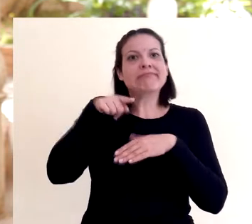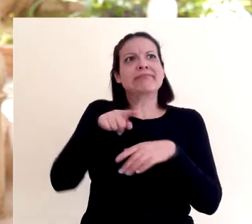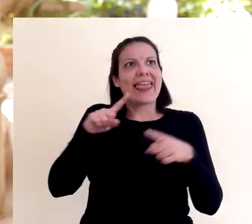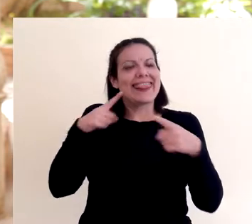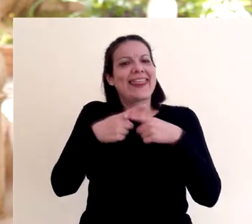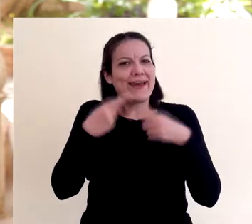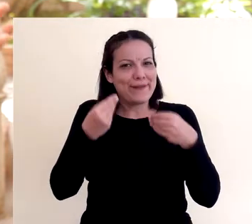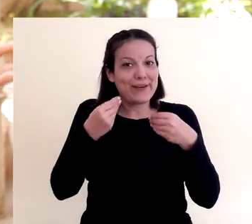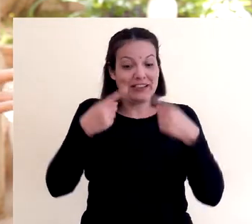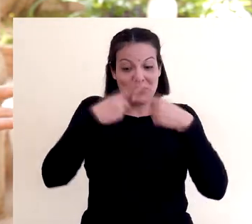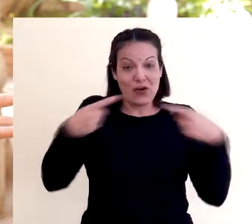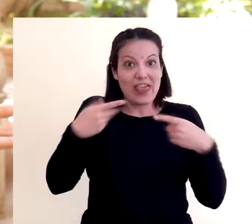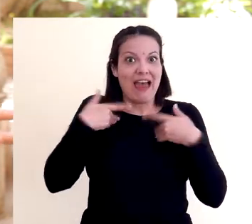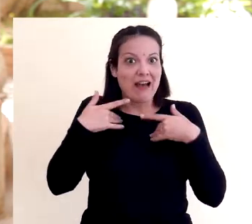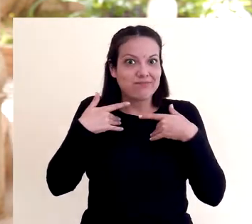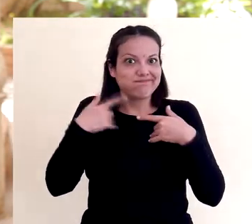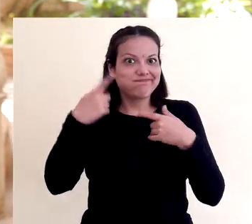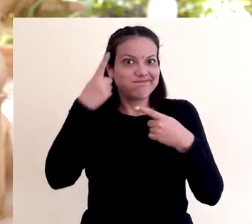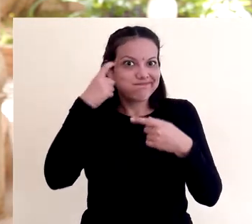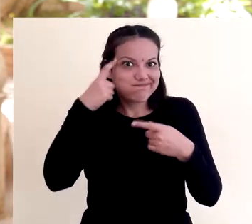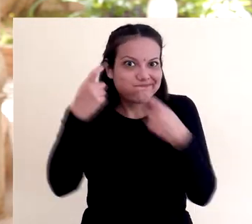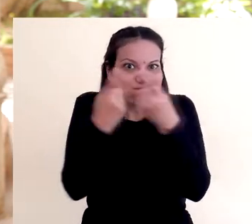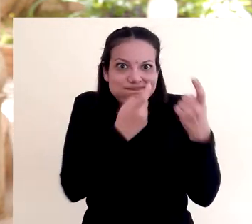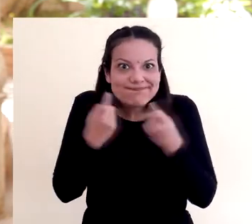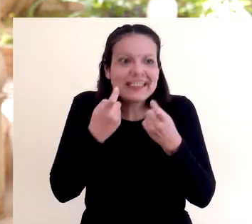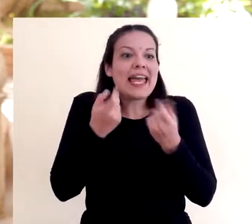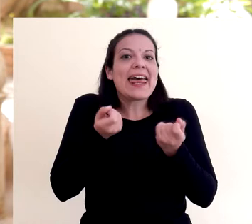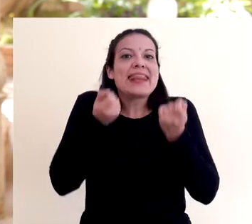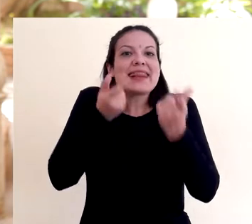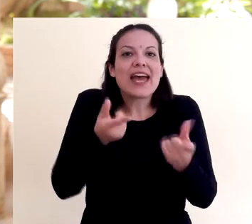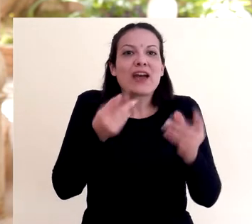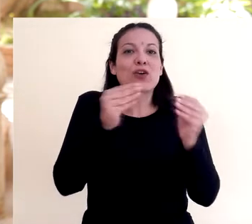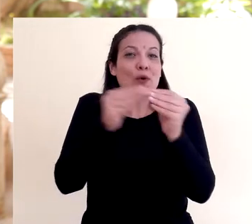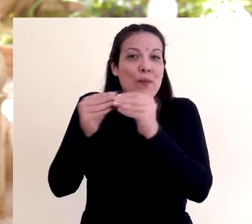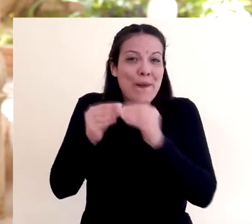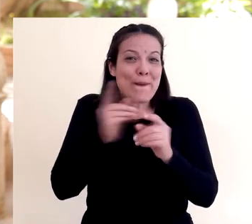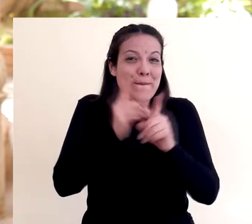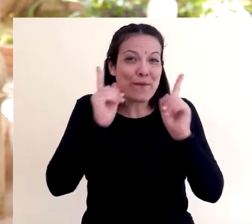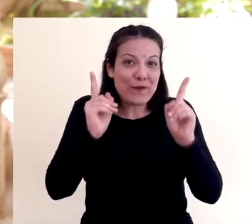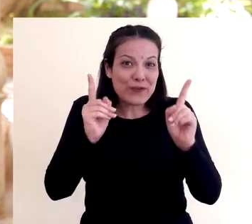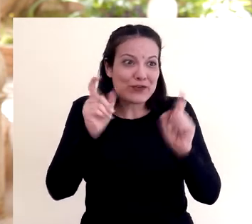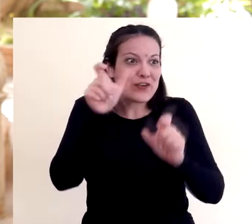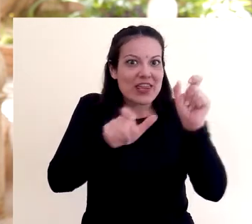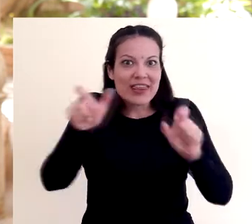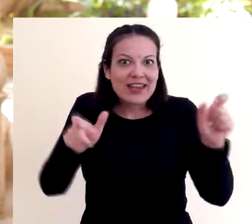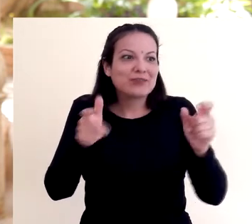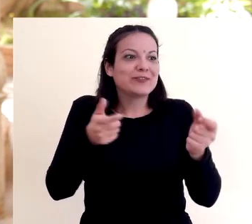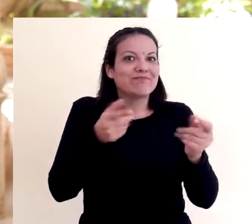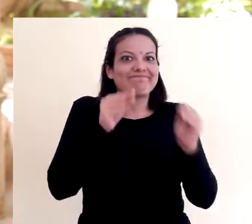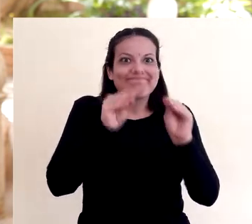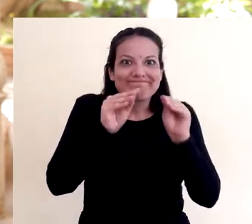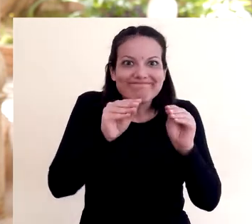era trasladar a nuestros colegas y con nuestras profes, los profes, las profes de la escuela,